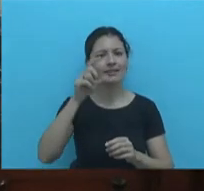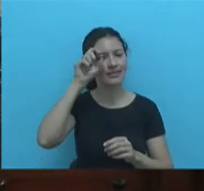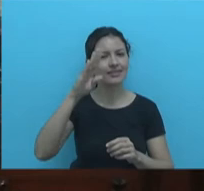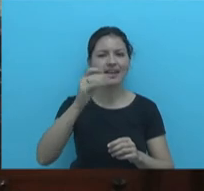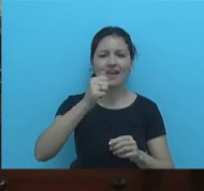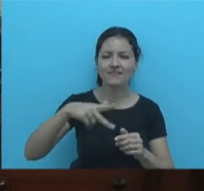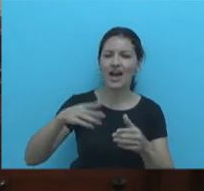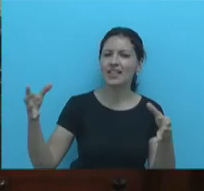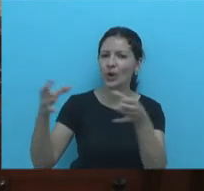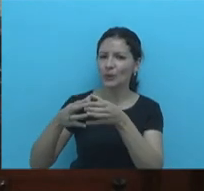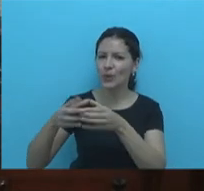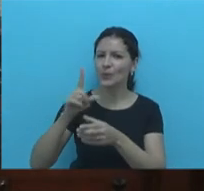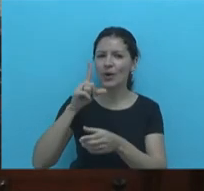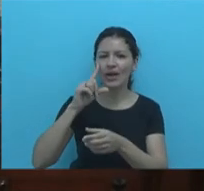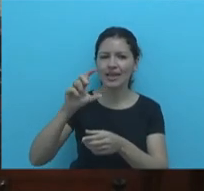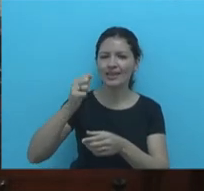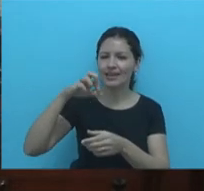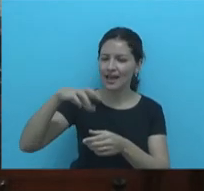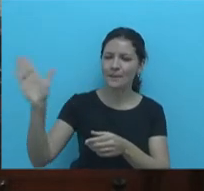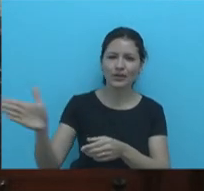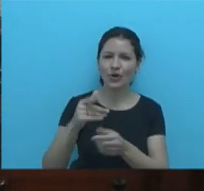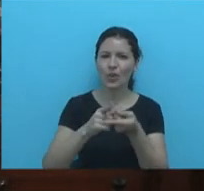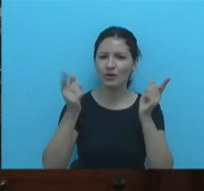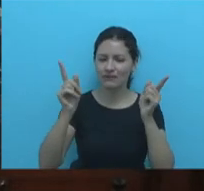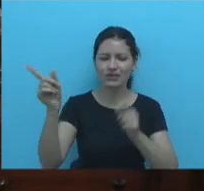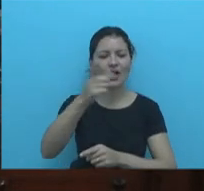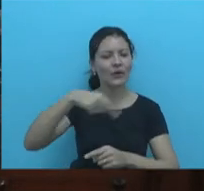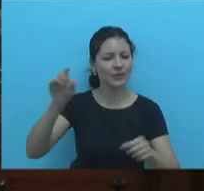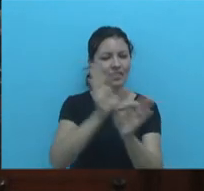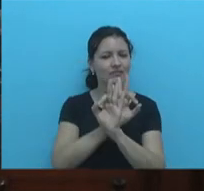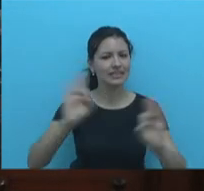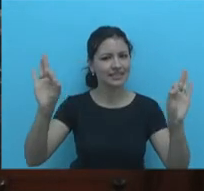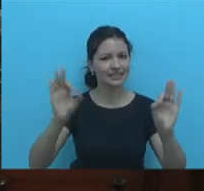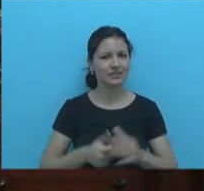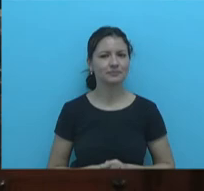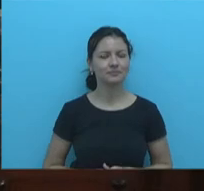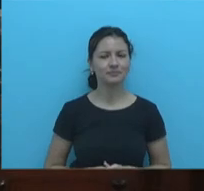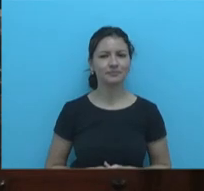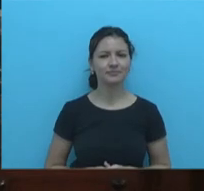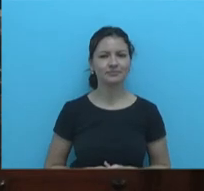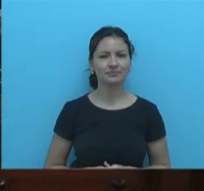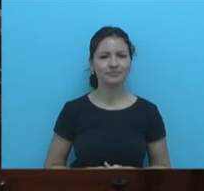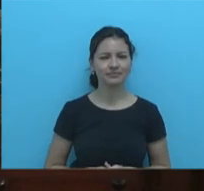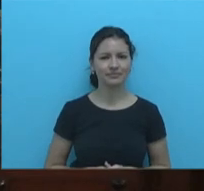a Alicab, que puede llevar esto adelante, y a todos los docentes y a ustedes mismos. La palabra.